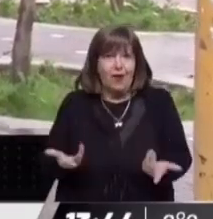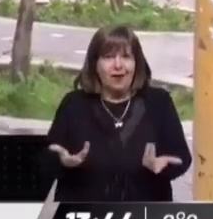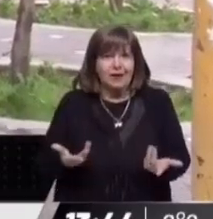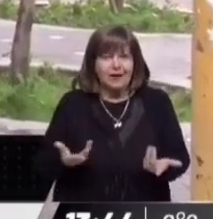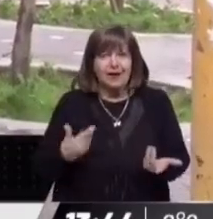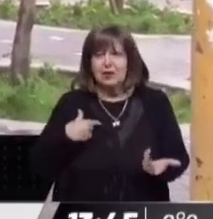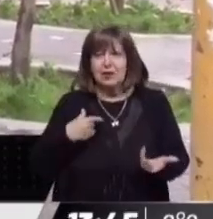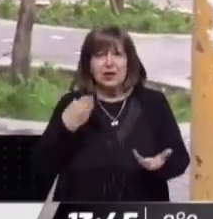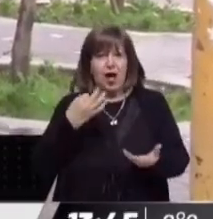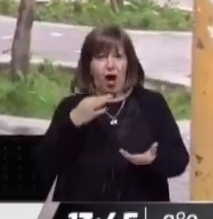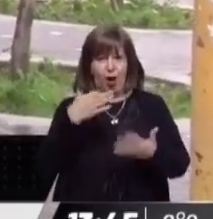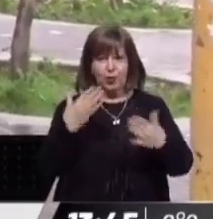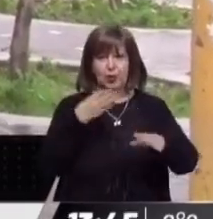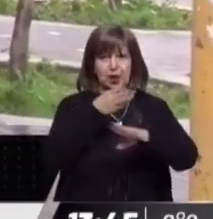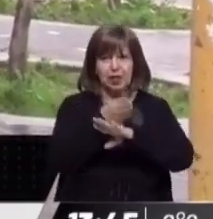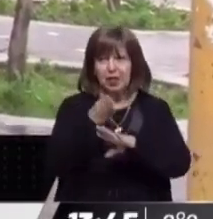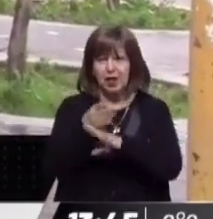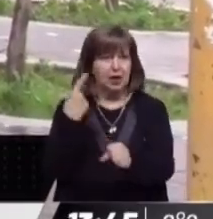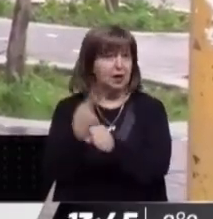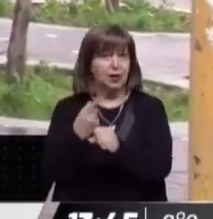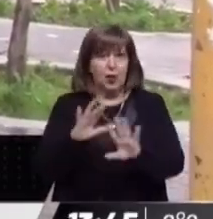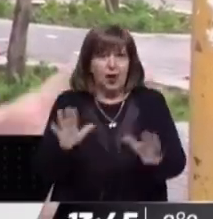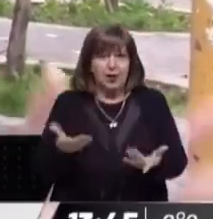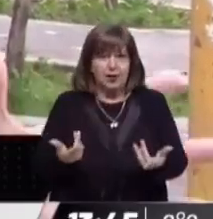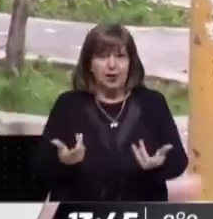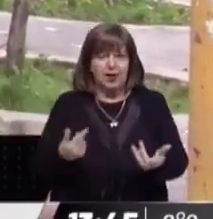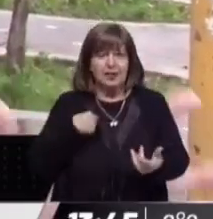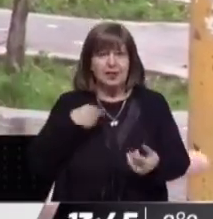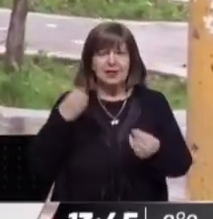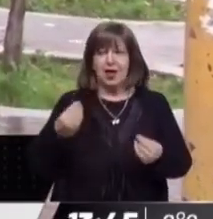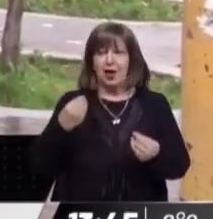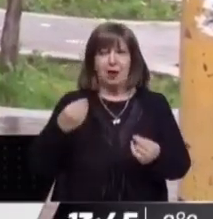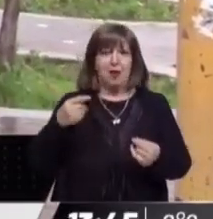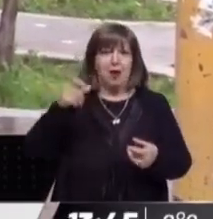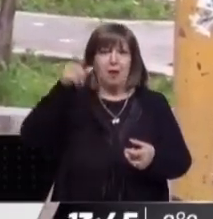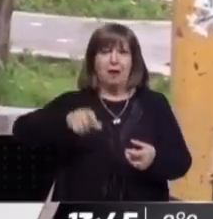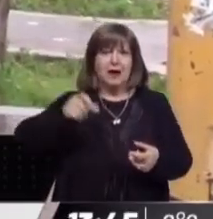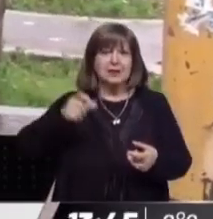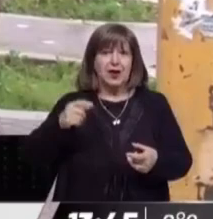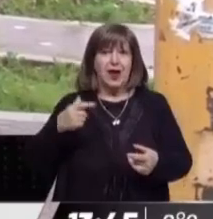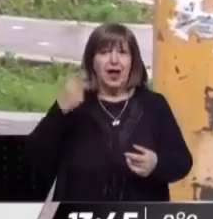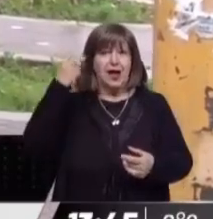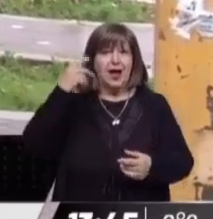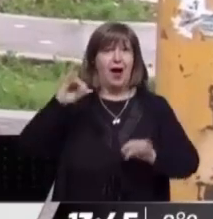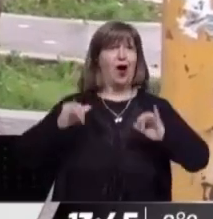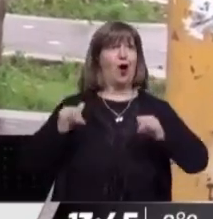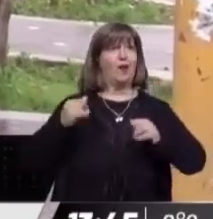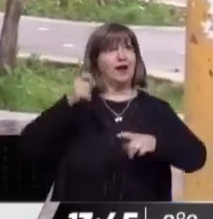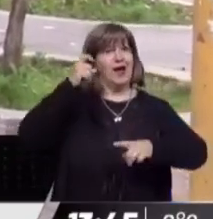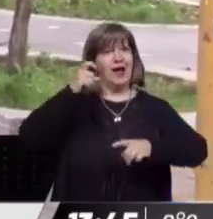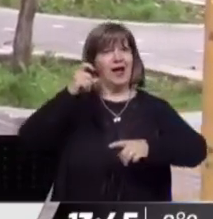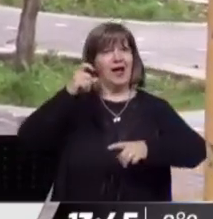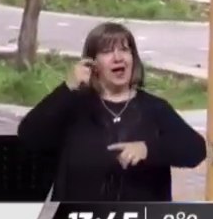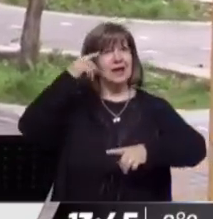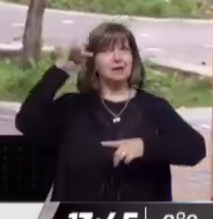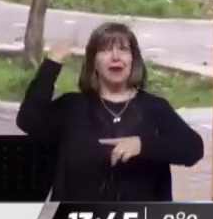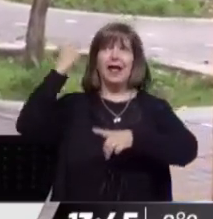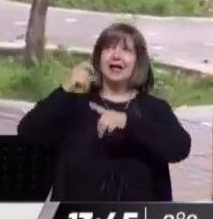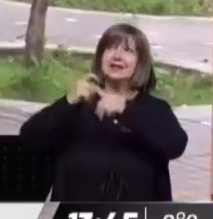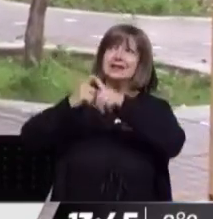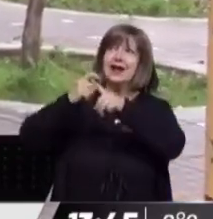las oportunidades es como que buscan un tipo de persona que no existe que es el joven con experiencia de un